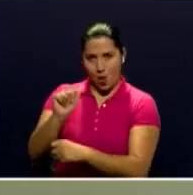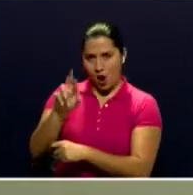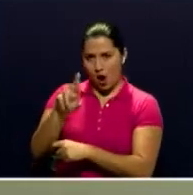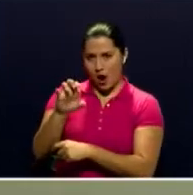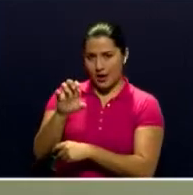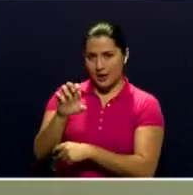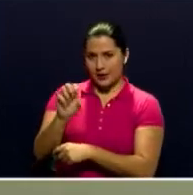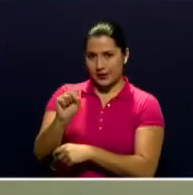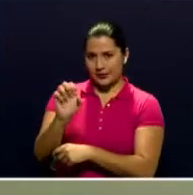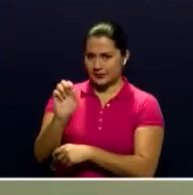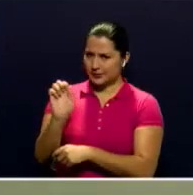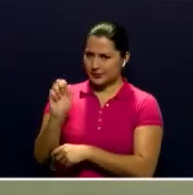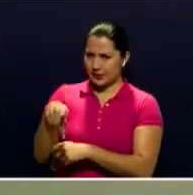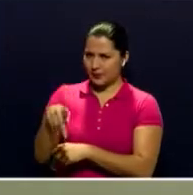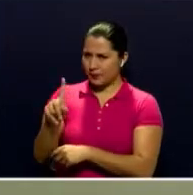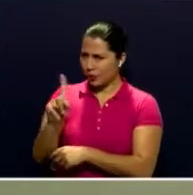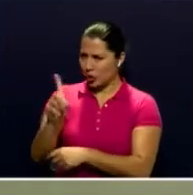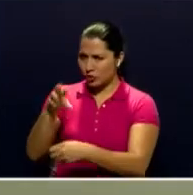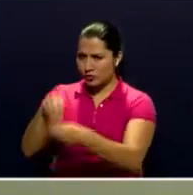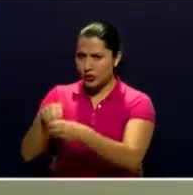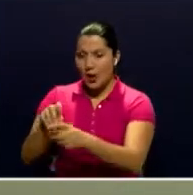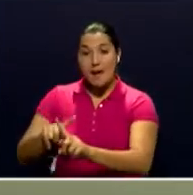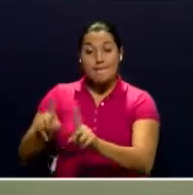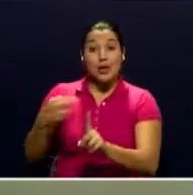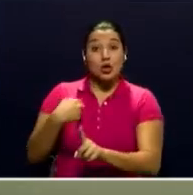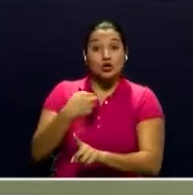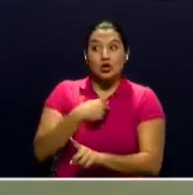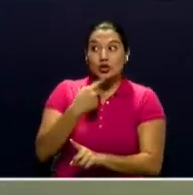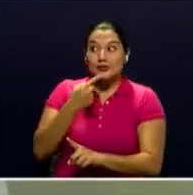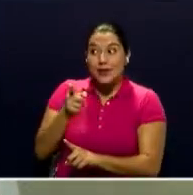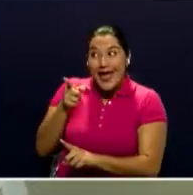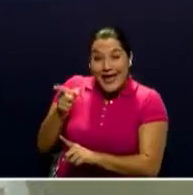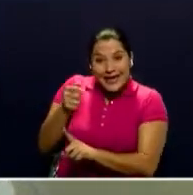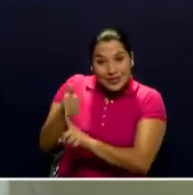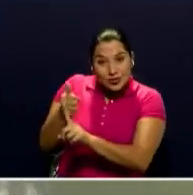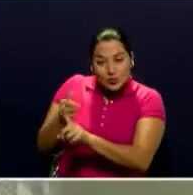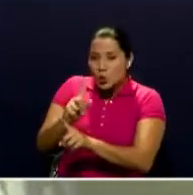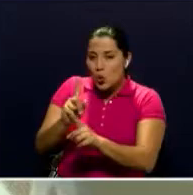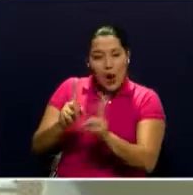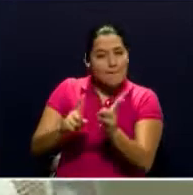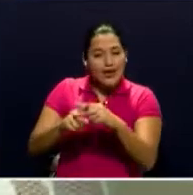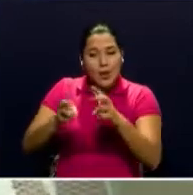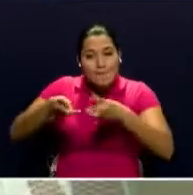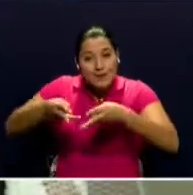diciendo es que la ARECEP ni siquiera aplicó sus propias metodologías.